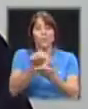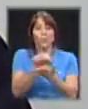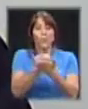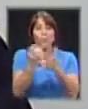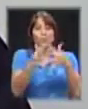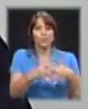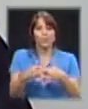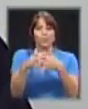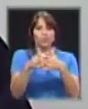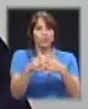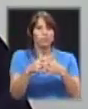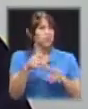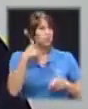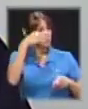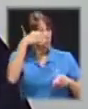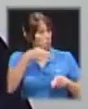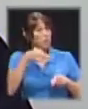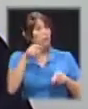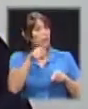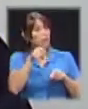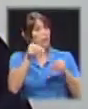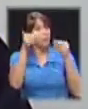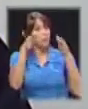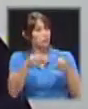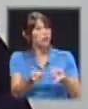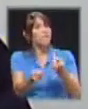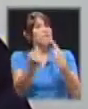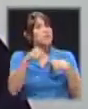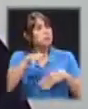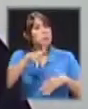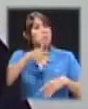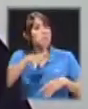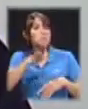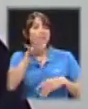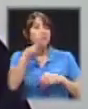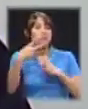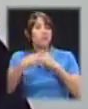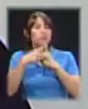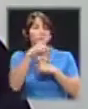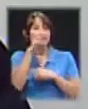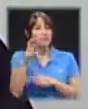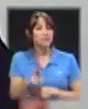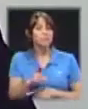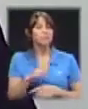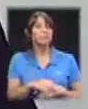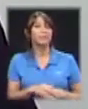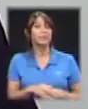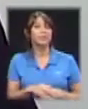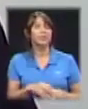haber venido 5 veces, ahora haciendo una memoria. Y realmente,